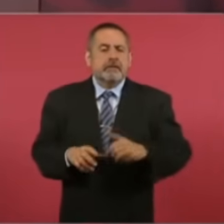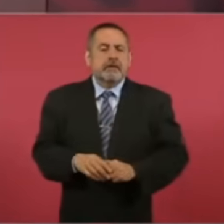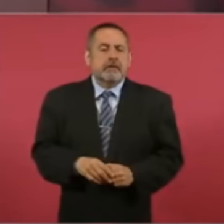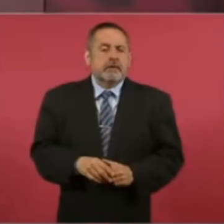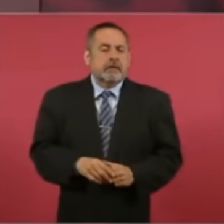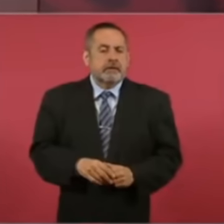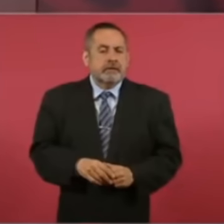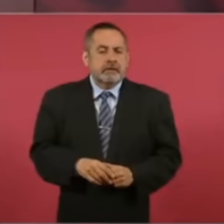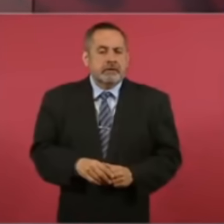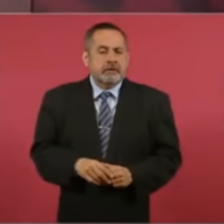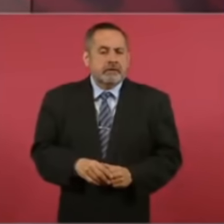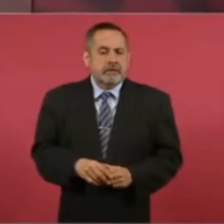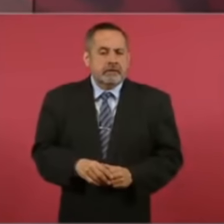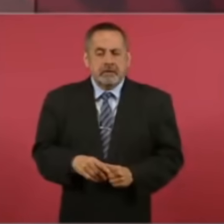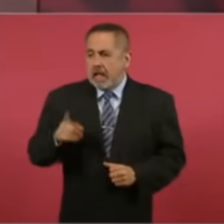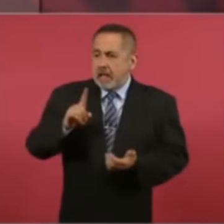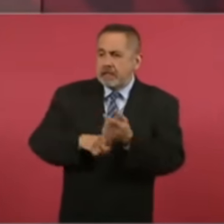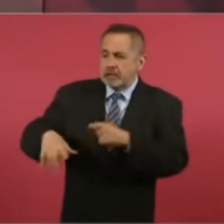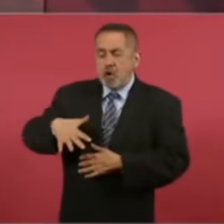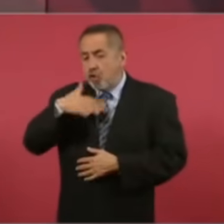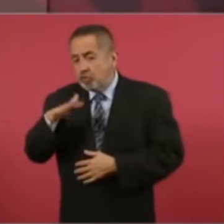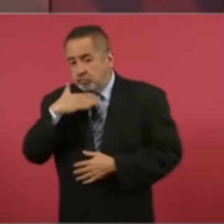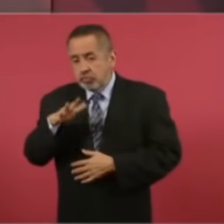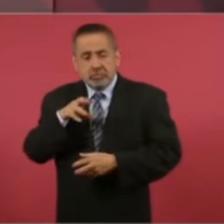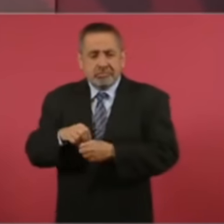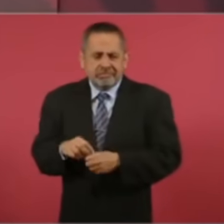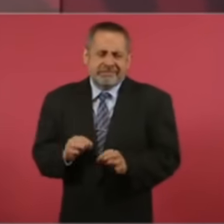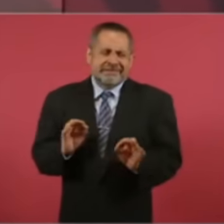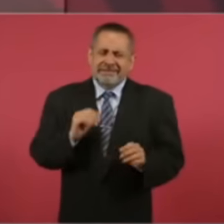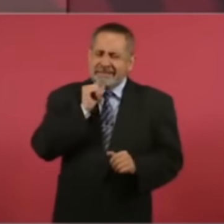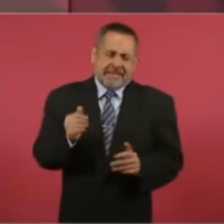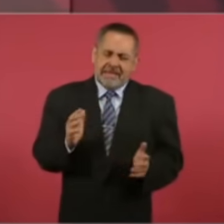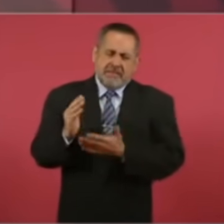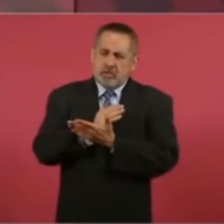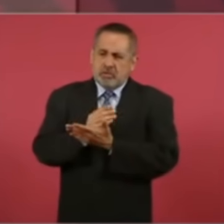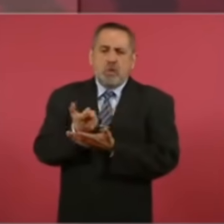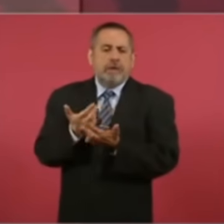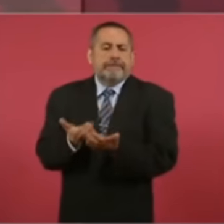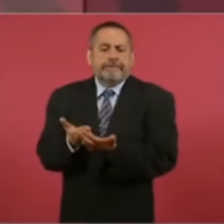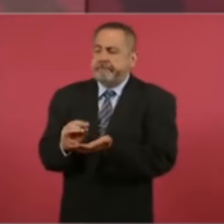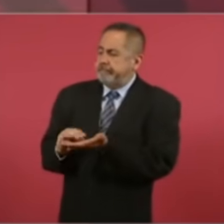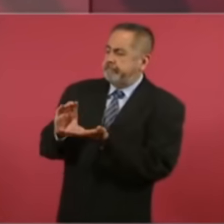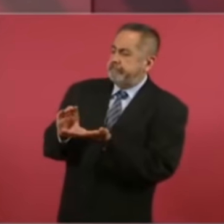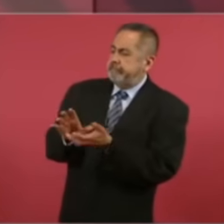ya no hay la corrupción que imperaba y por eso alcanza.